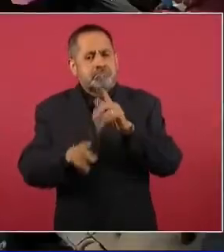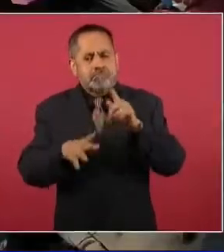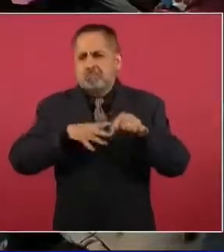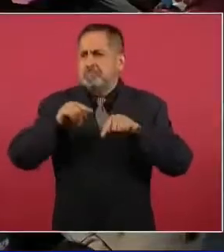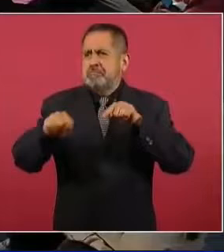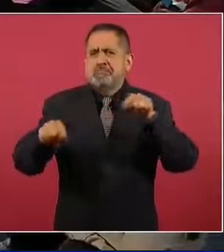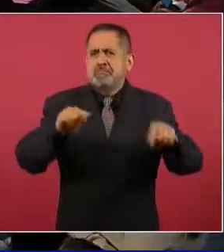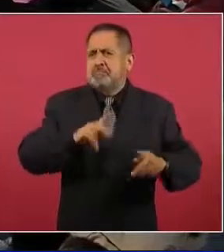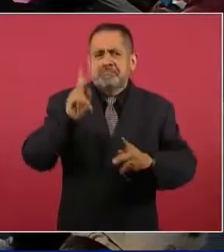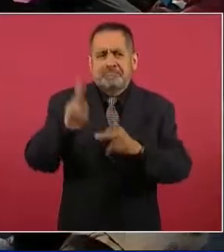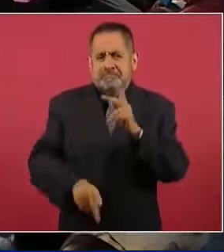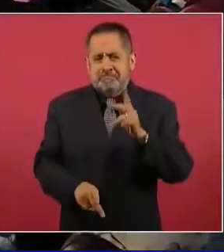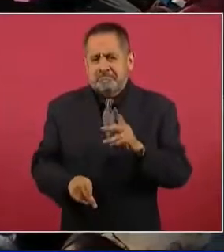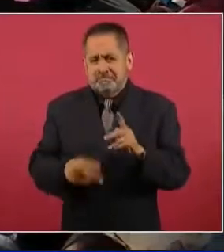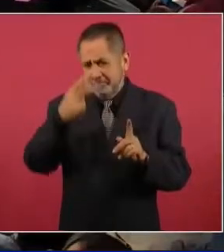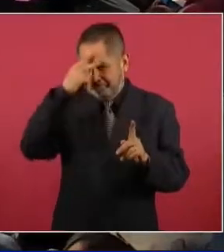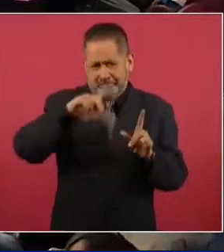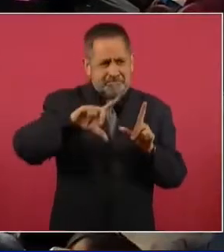lados,